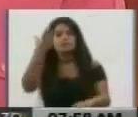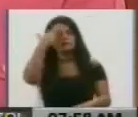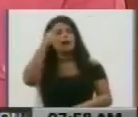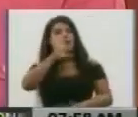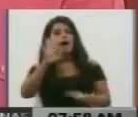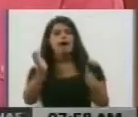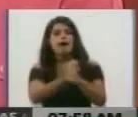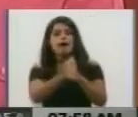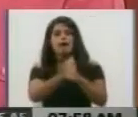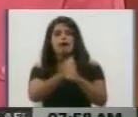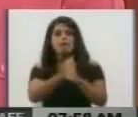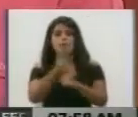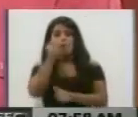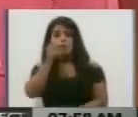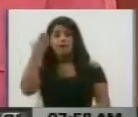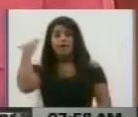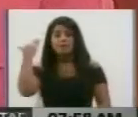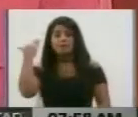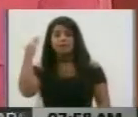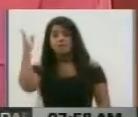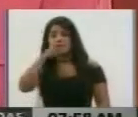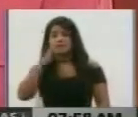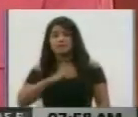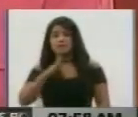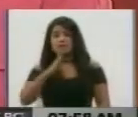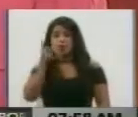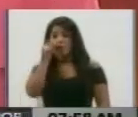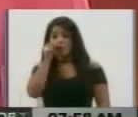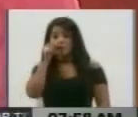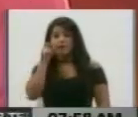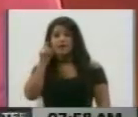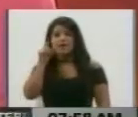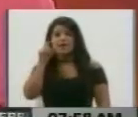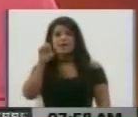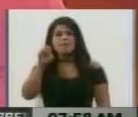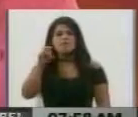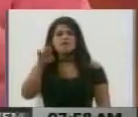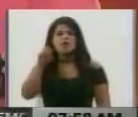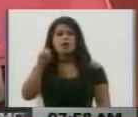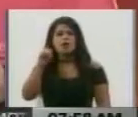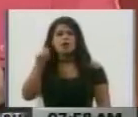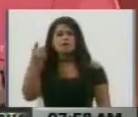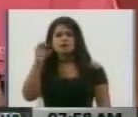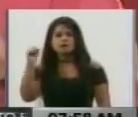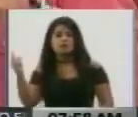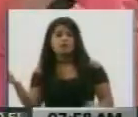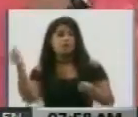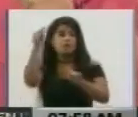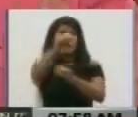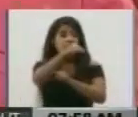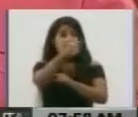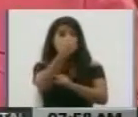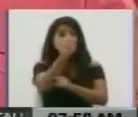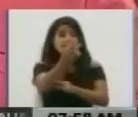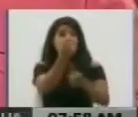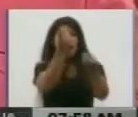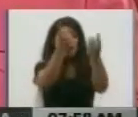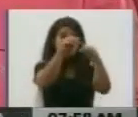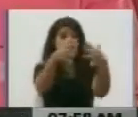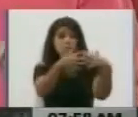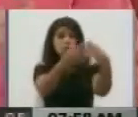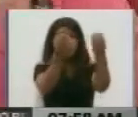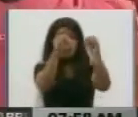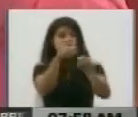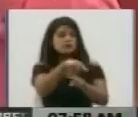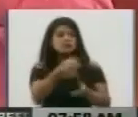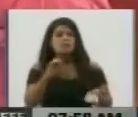el dictador brasileño Emilio Garzazu Médici a Nixon, allí se pusieron de acuerdo para